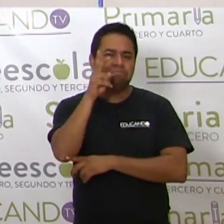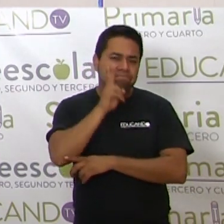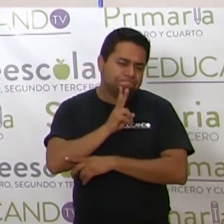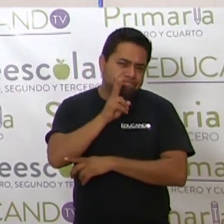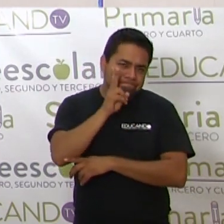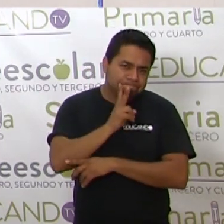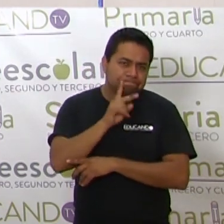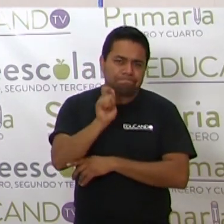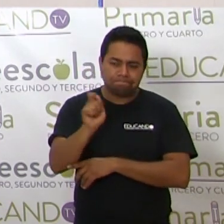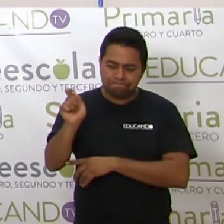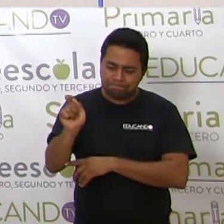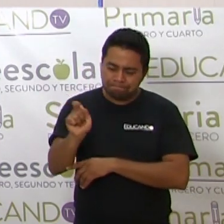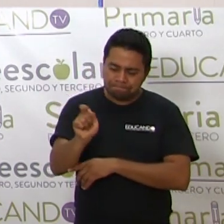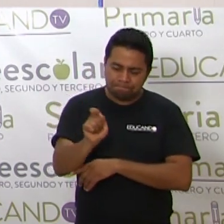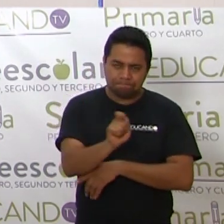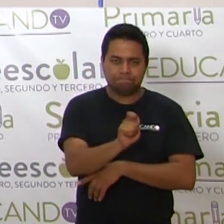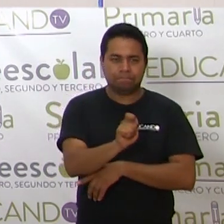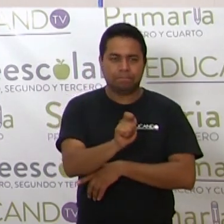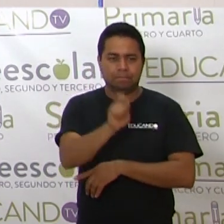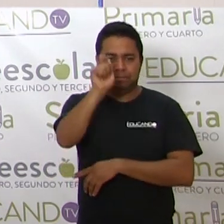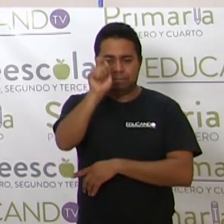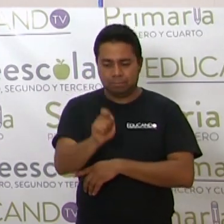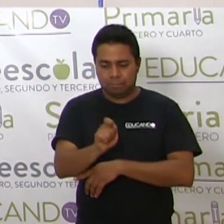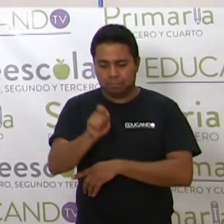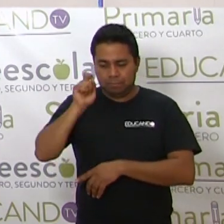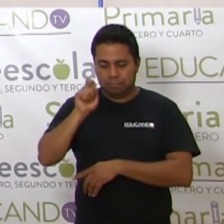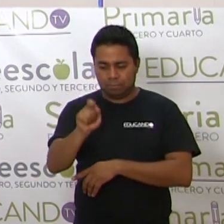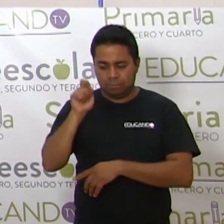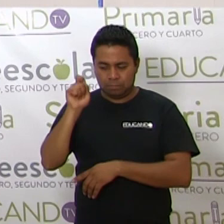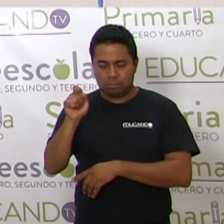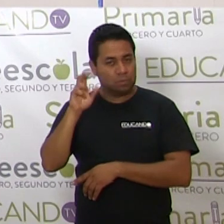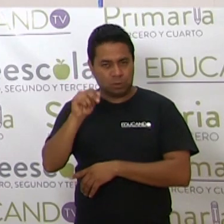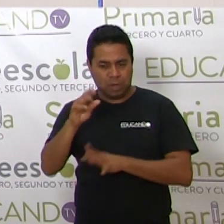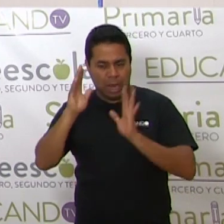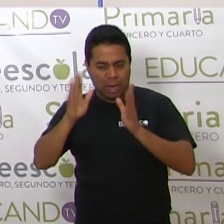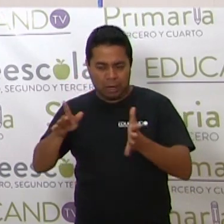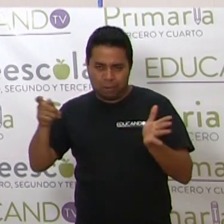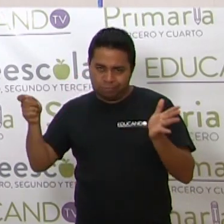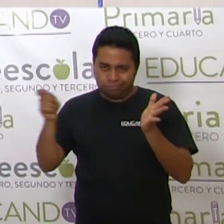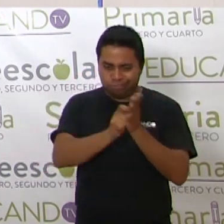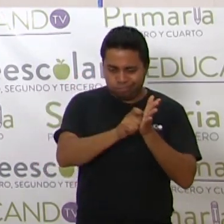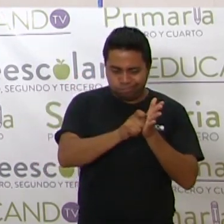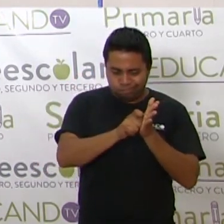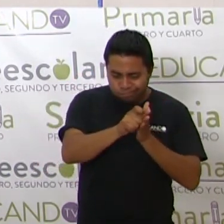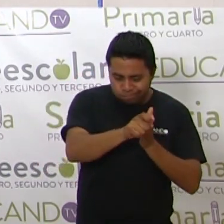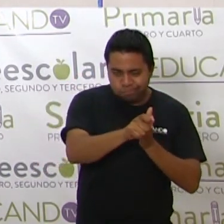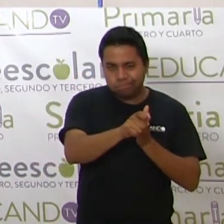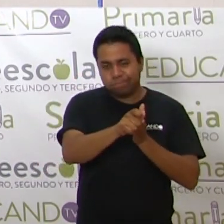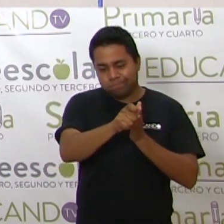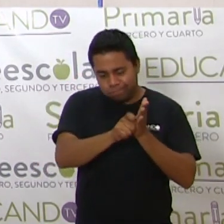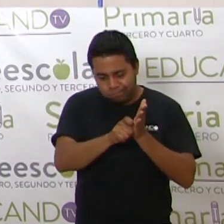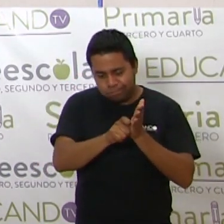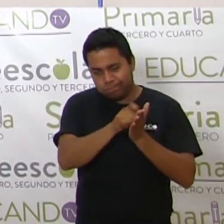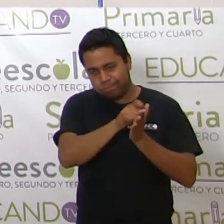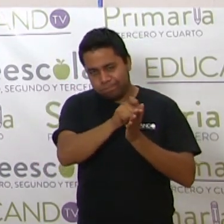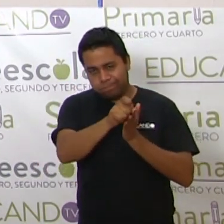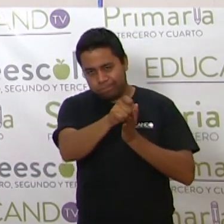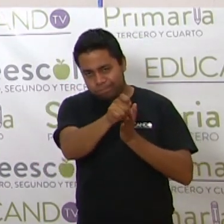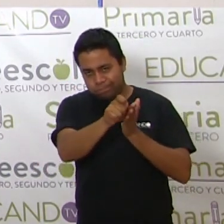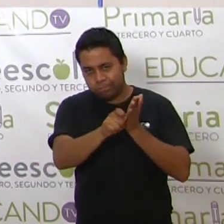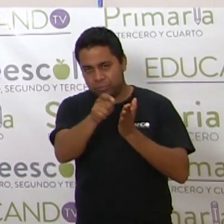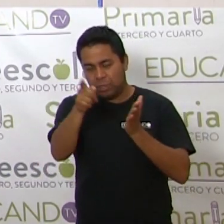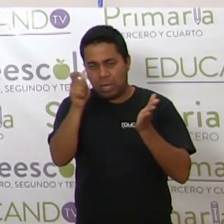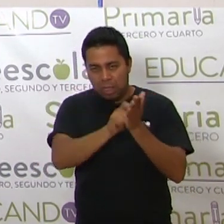levantar el lápiz no hacer esto esto esto vamos a tratar de hacerlo en una sola